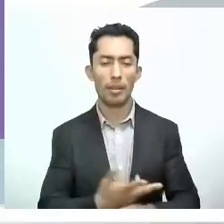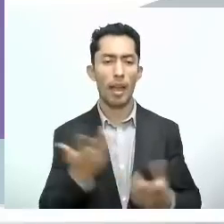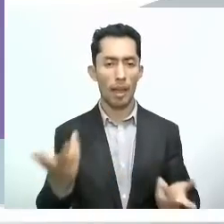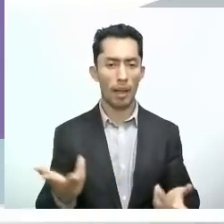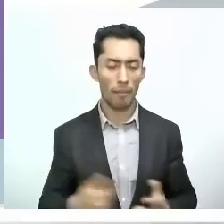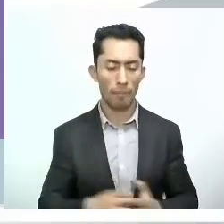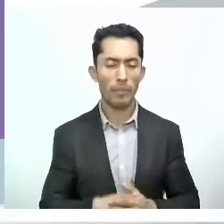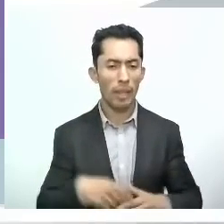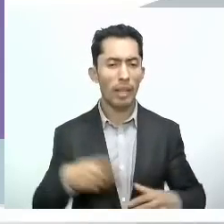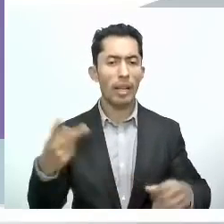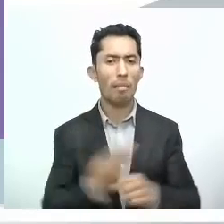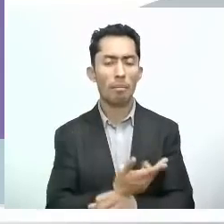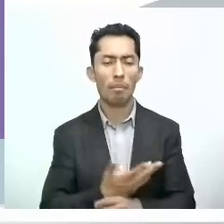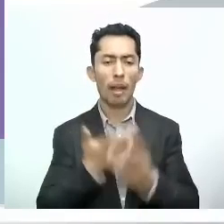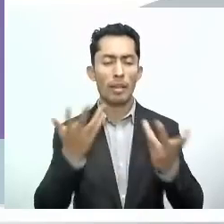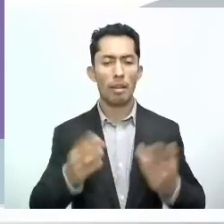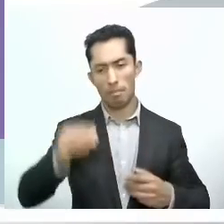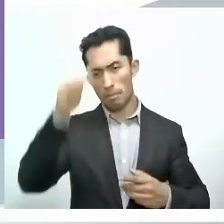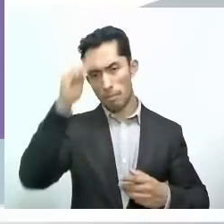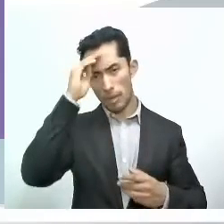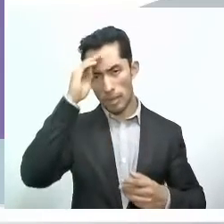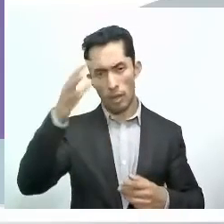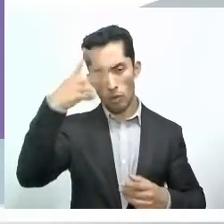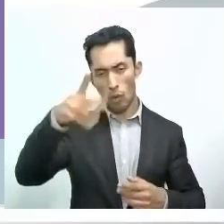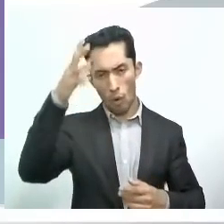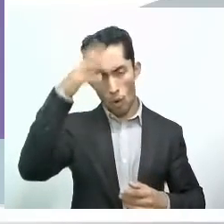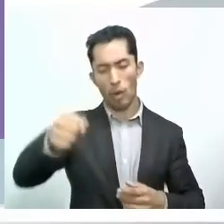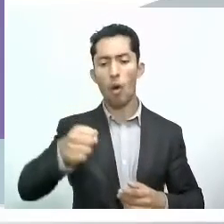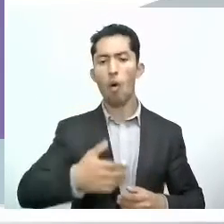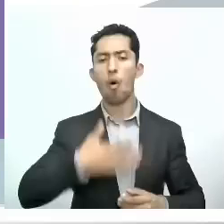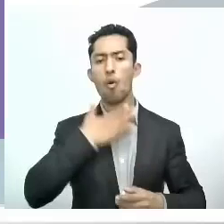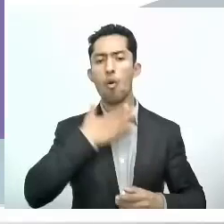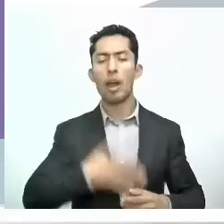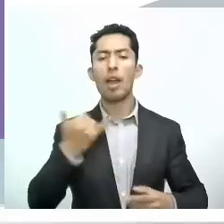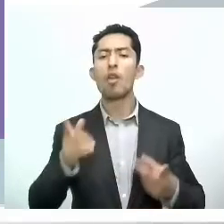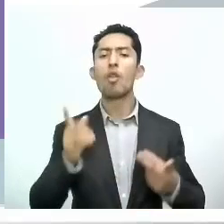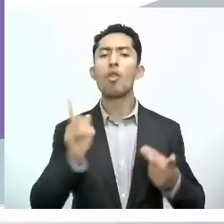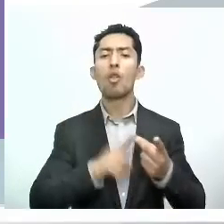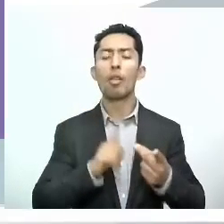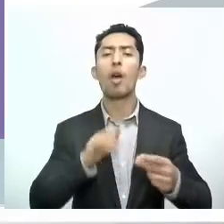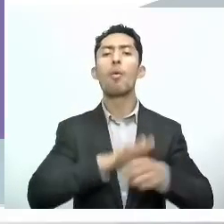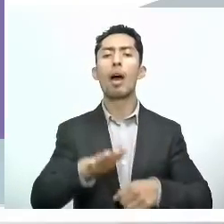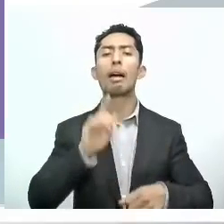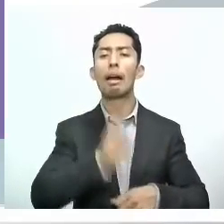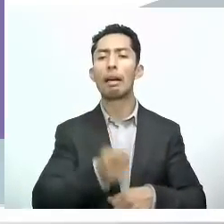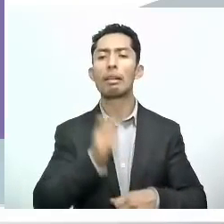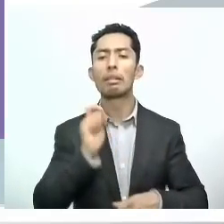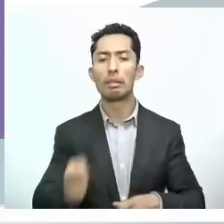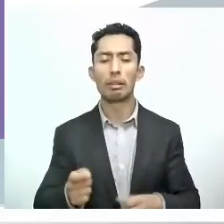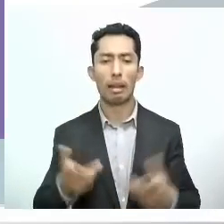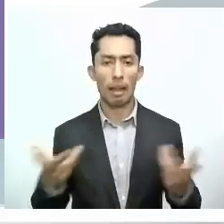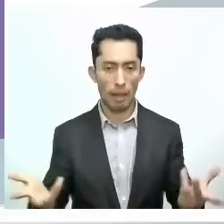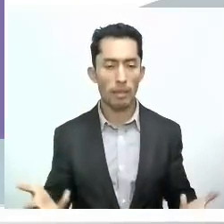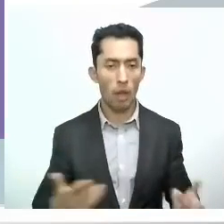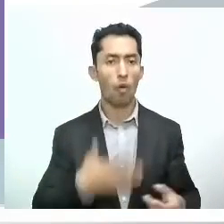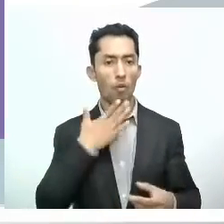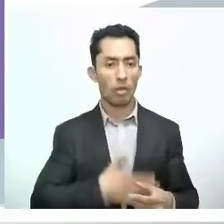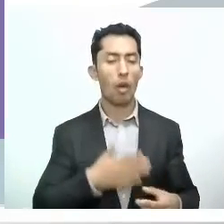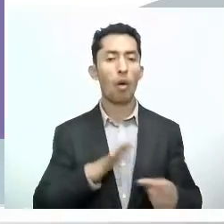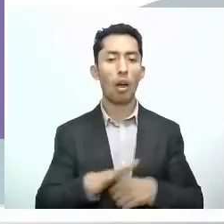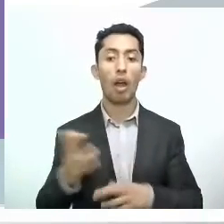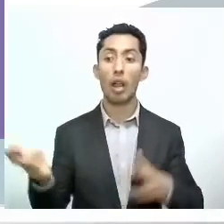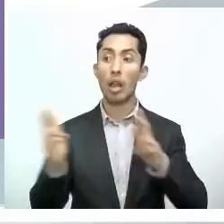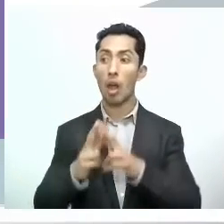está pasando con esta concepción de justicia y en dónde se tiene que dar, ¿no? Es mucho más religiosa que lo